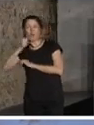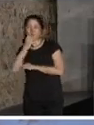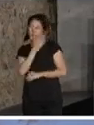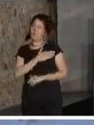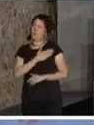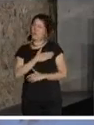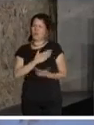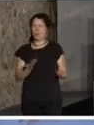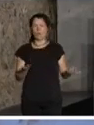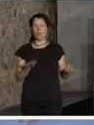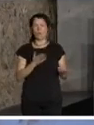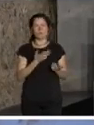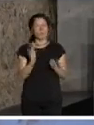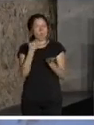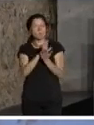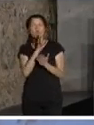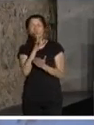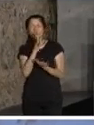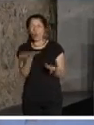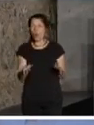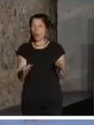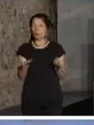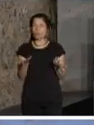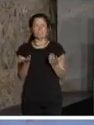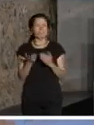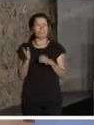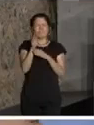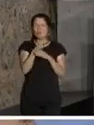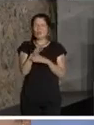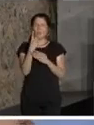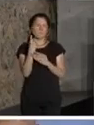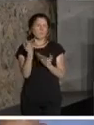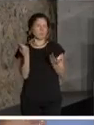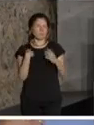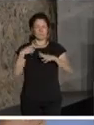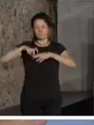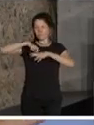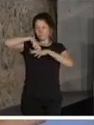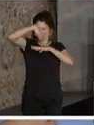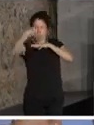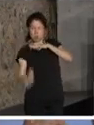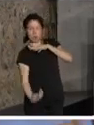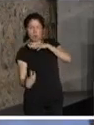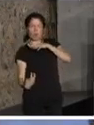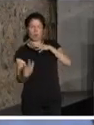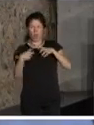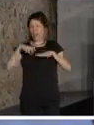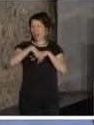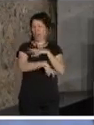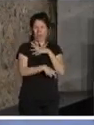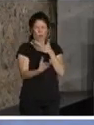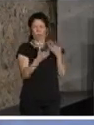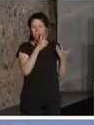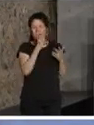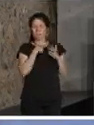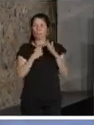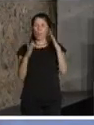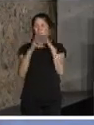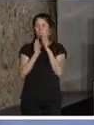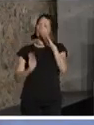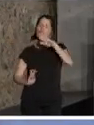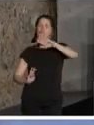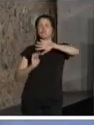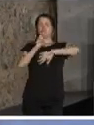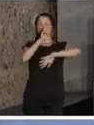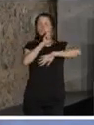bueno precisamente por la falta de mantenimiento se ha caído de unas escaleras que estaban destrozadas que daban acceso a su vivienda